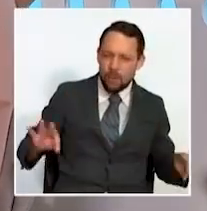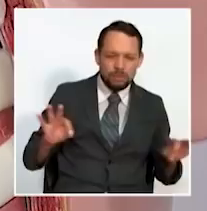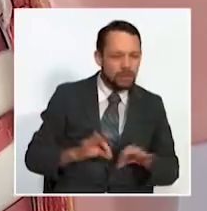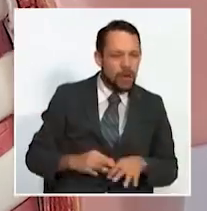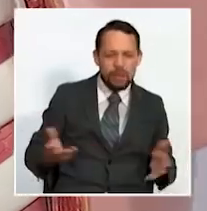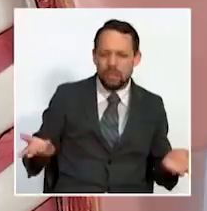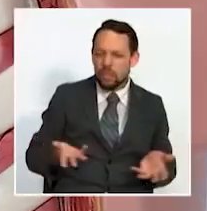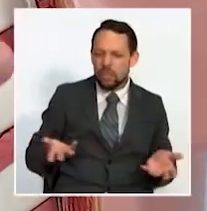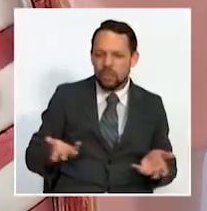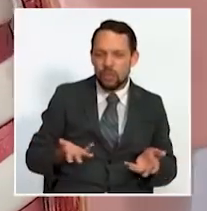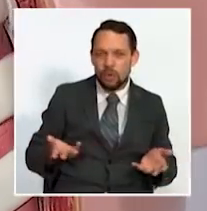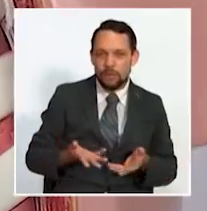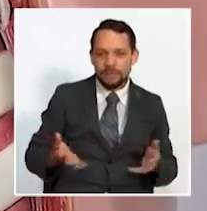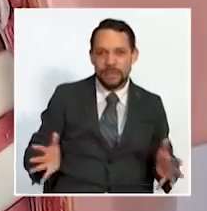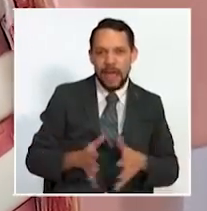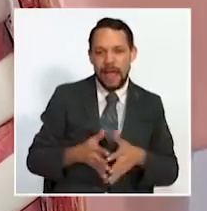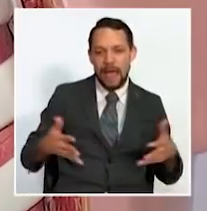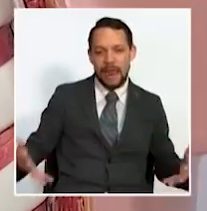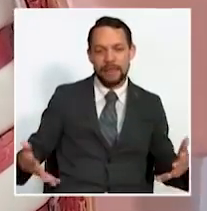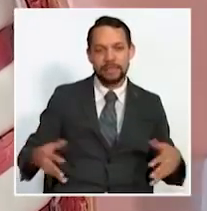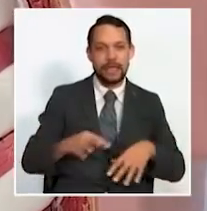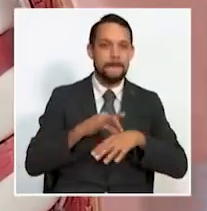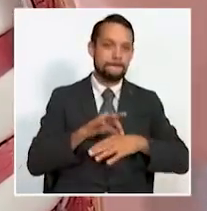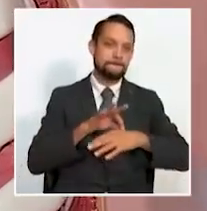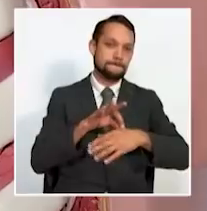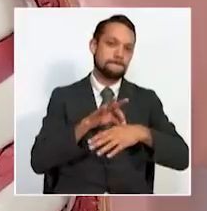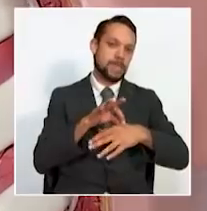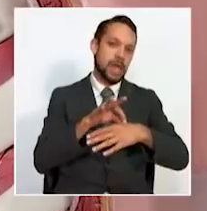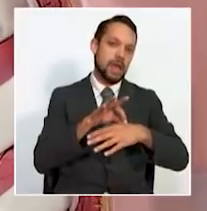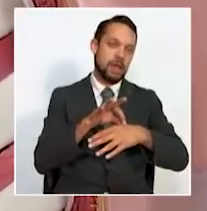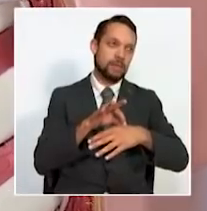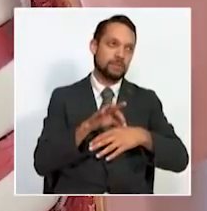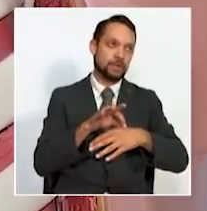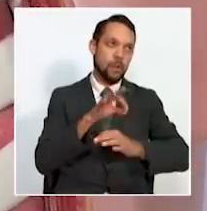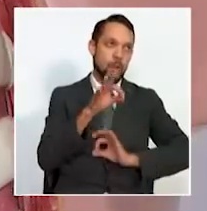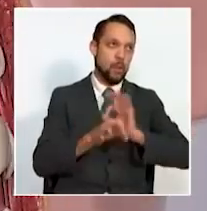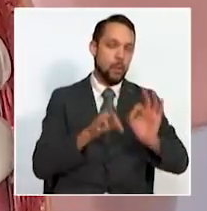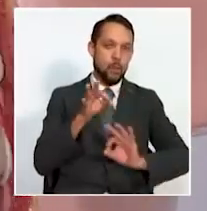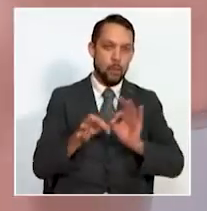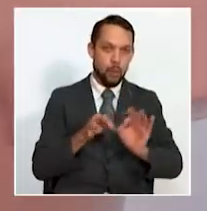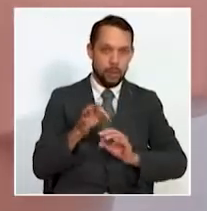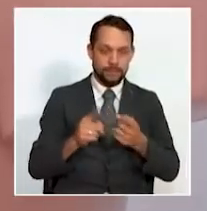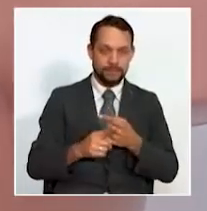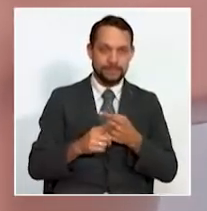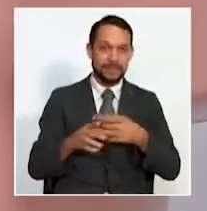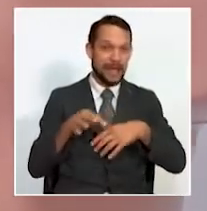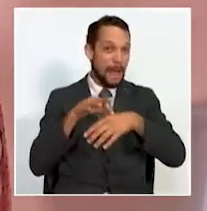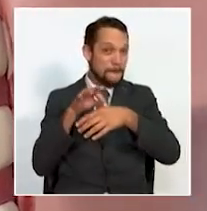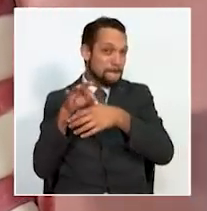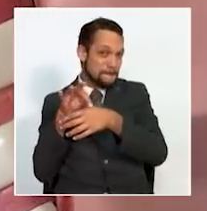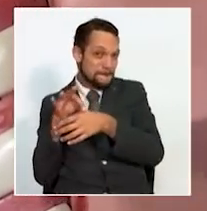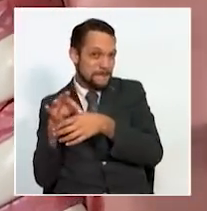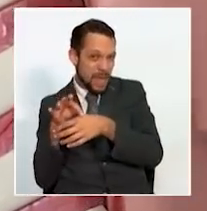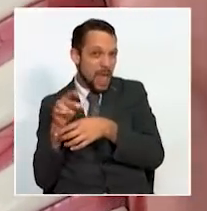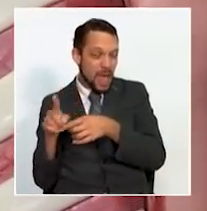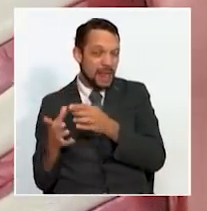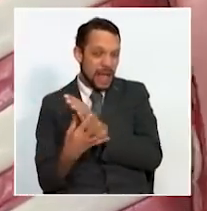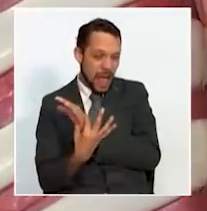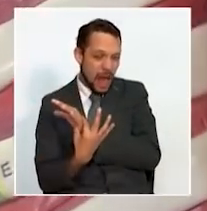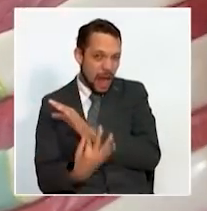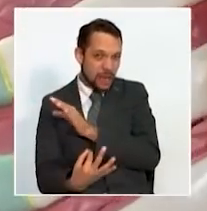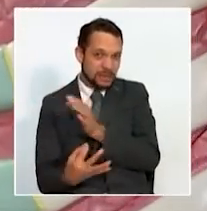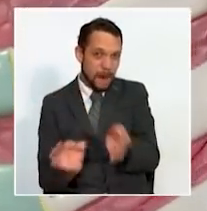una estructura grande que es la piel que nos protege. Debajo de la piel está el tejido graso, como de pronto podemos ver en esta